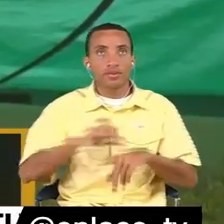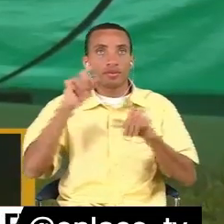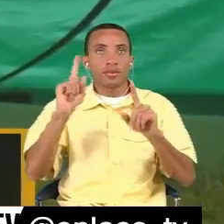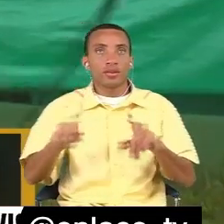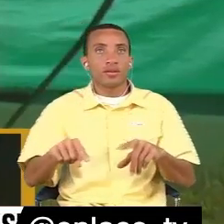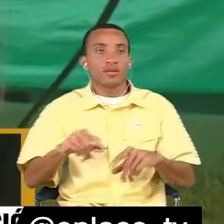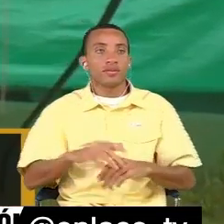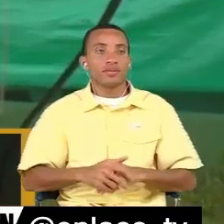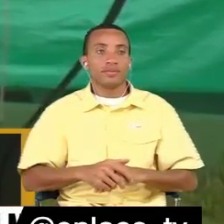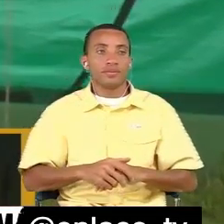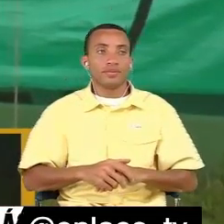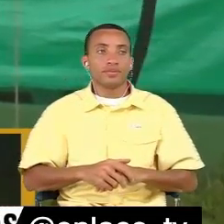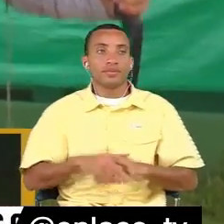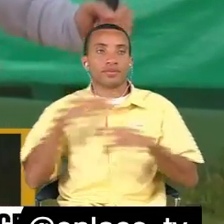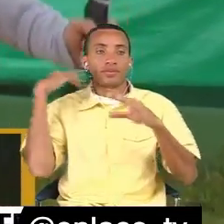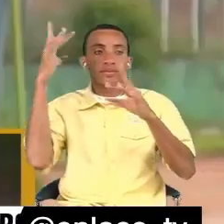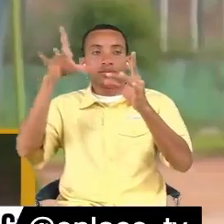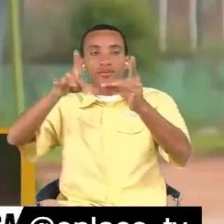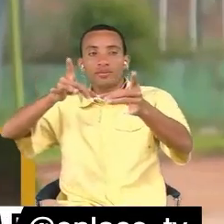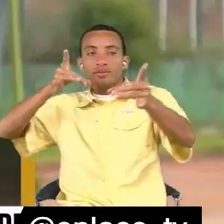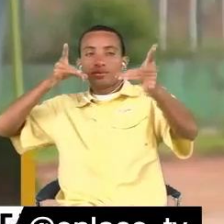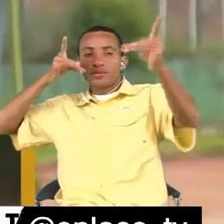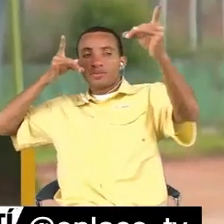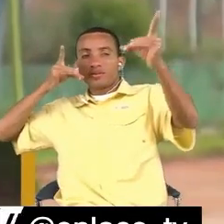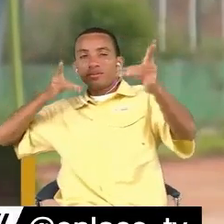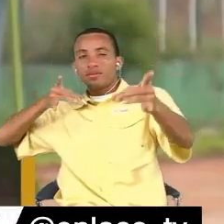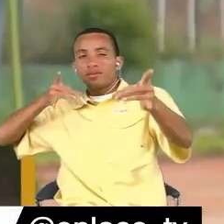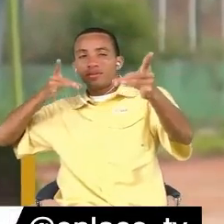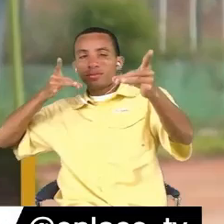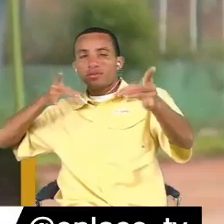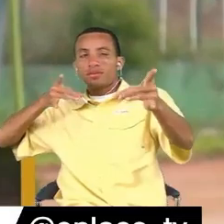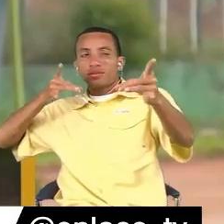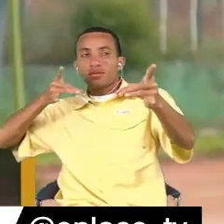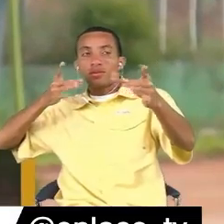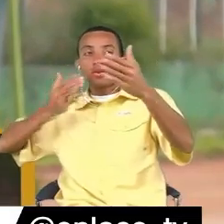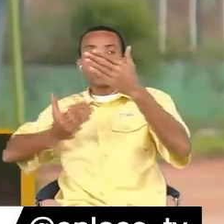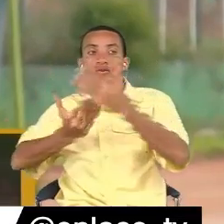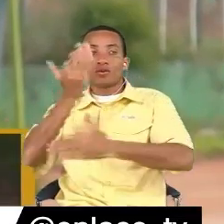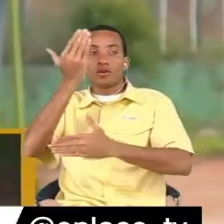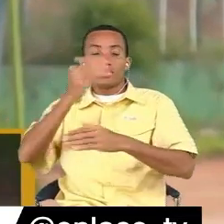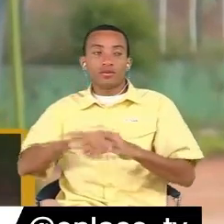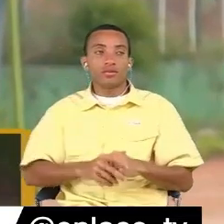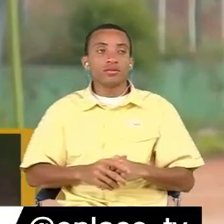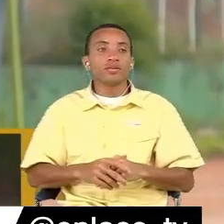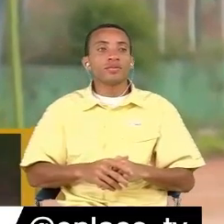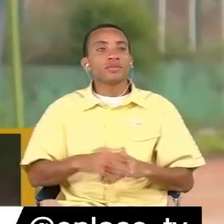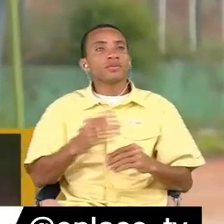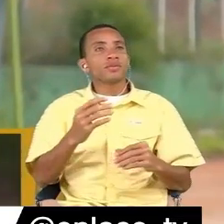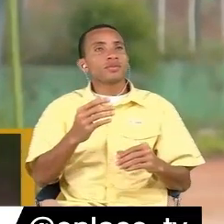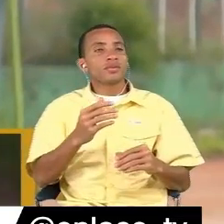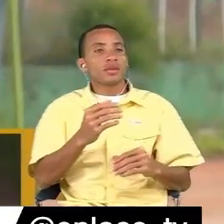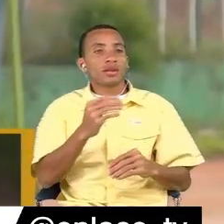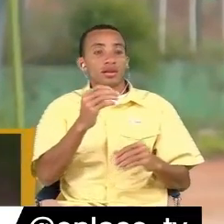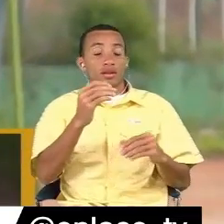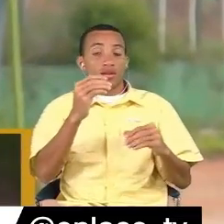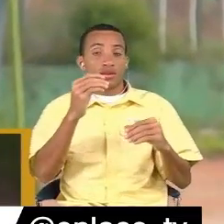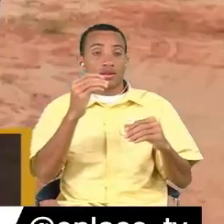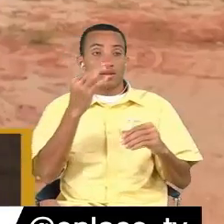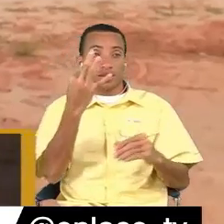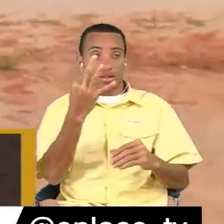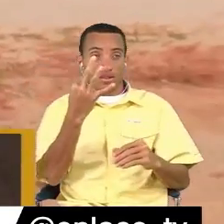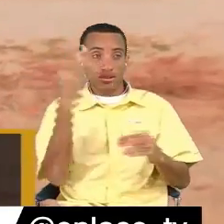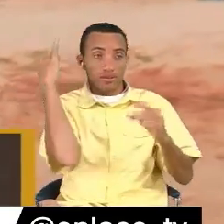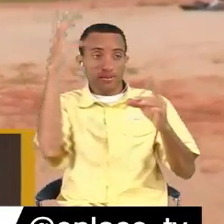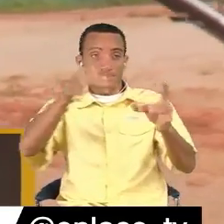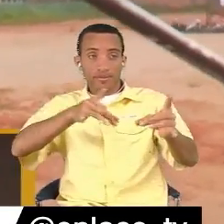en Barranca Bermeja, tiro con arco. Esta entrega es a nuevos implementos de 3 arcos recurvos, 4 docenas